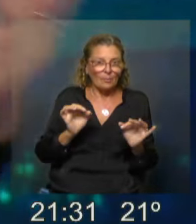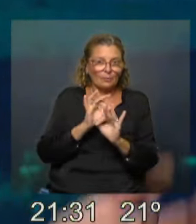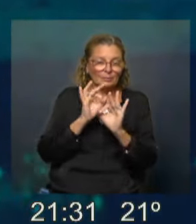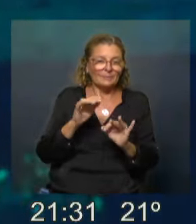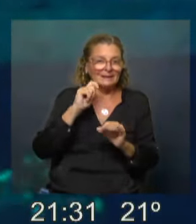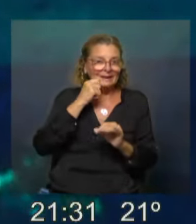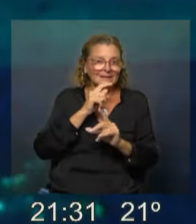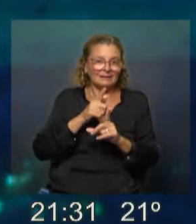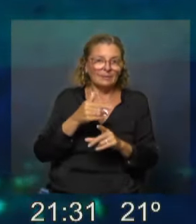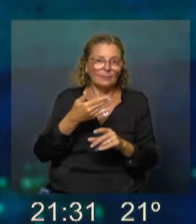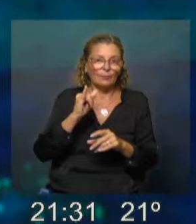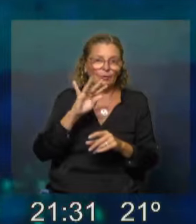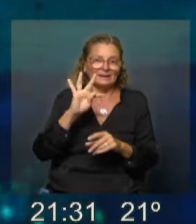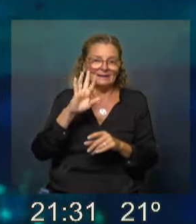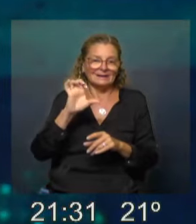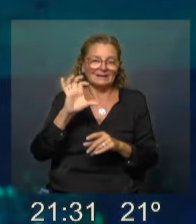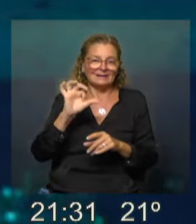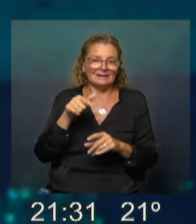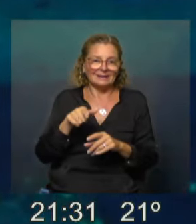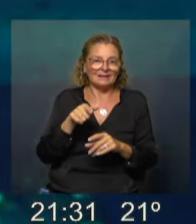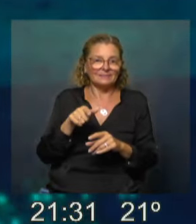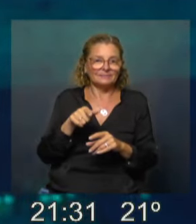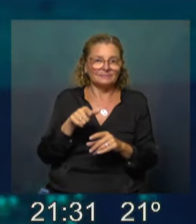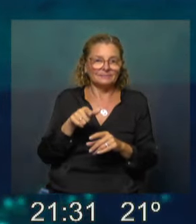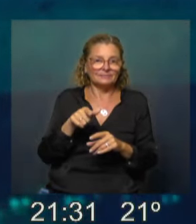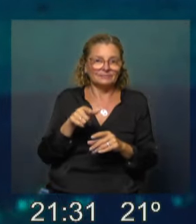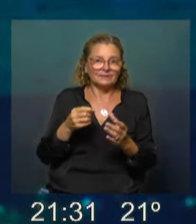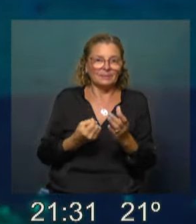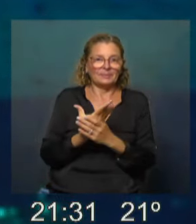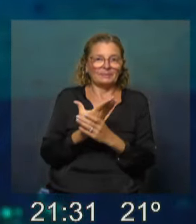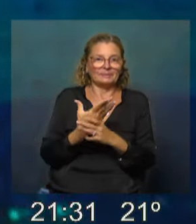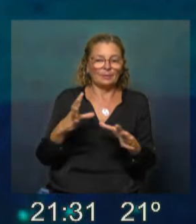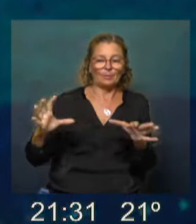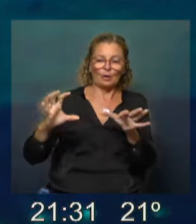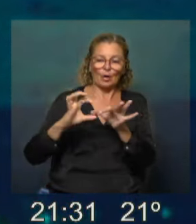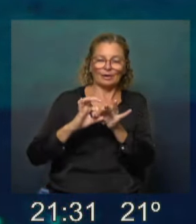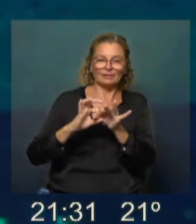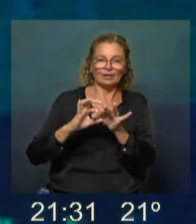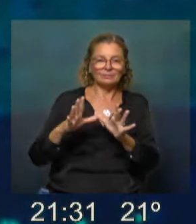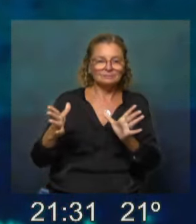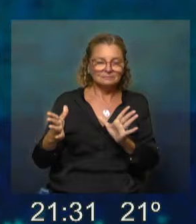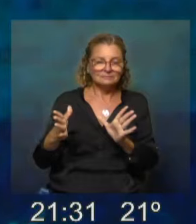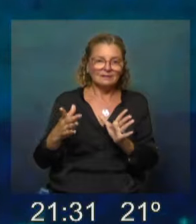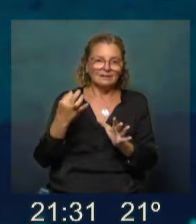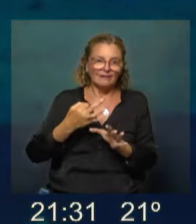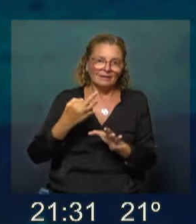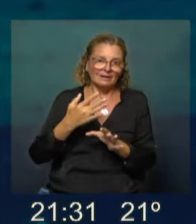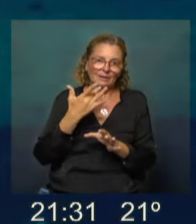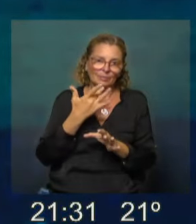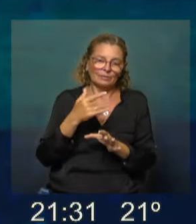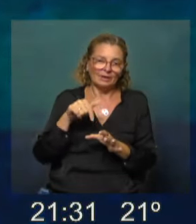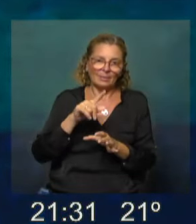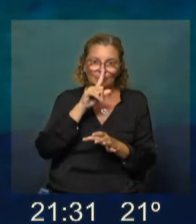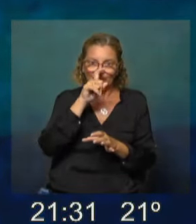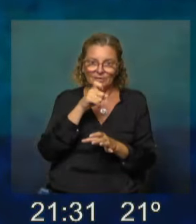también Buitres. Y bueno, fue por ahí y surgió esta conexión acá. Y la verdad que estuvo precioso. Y tocar acá en